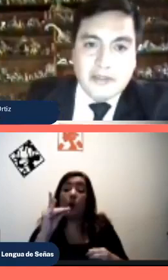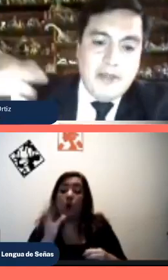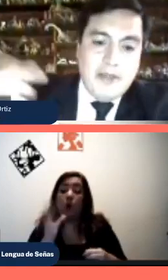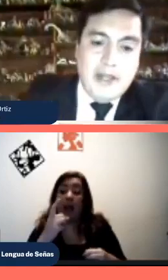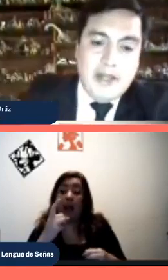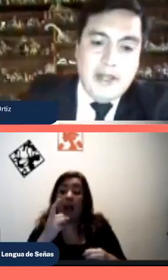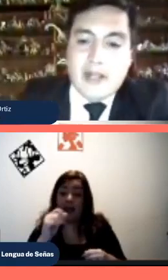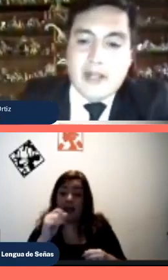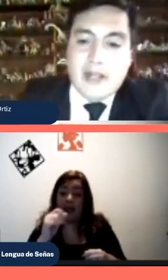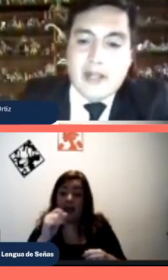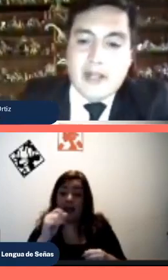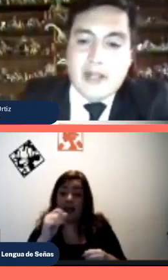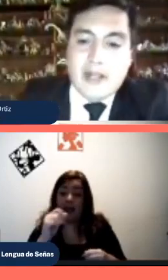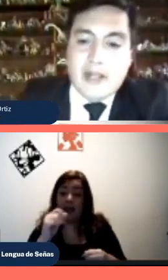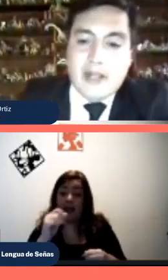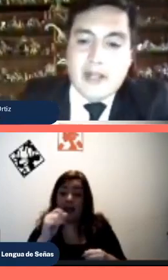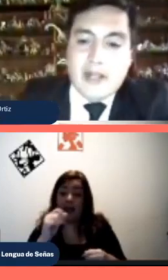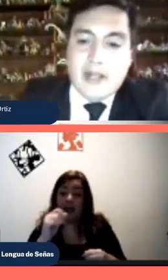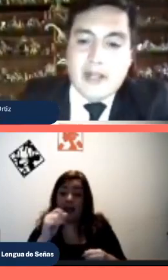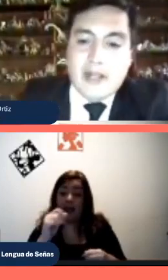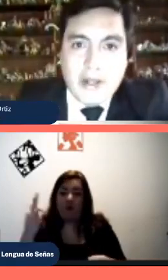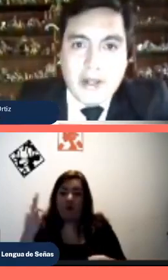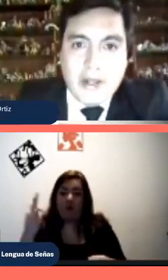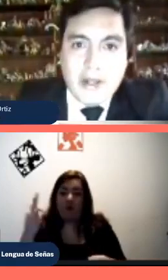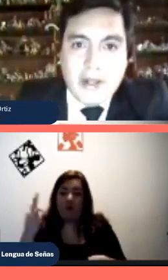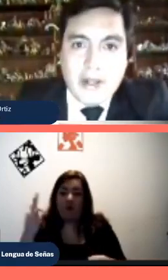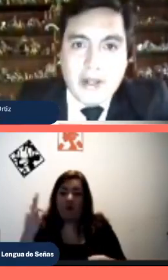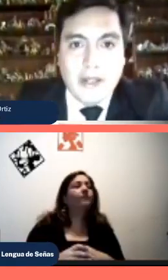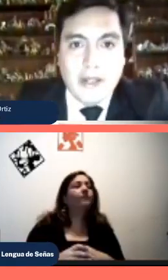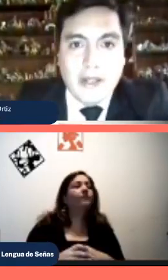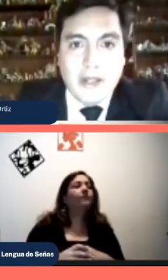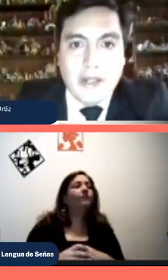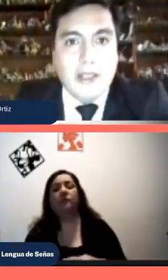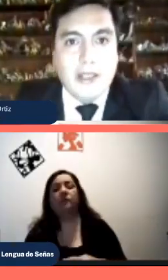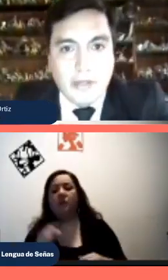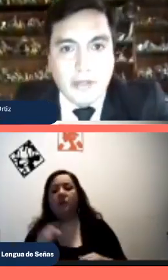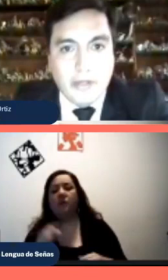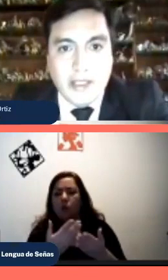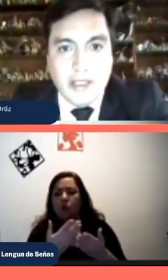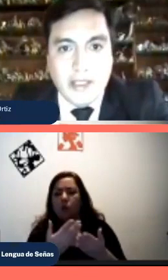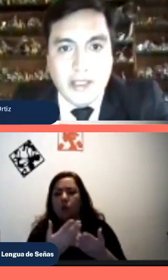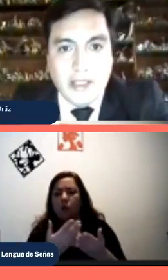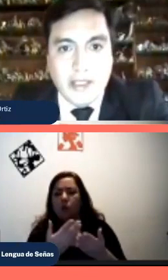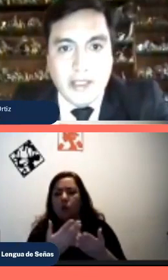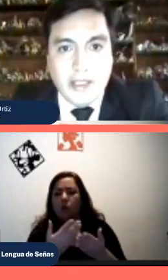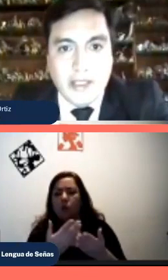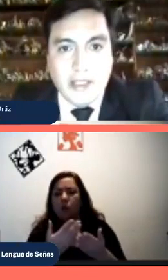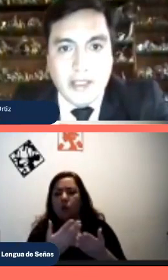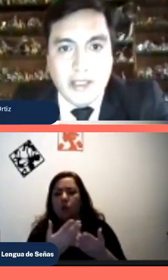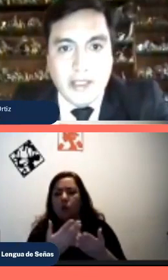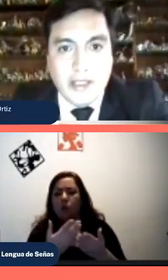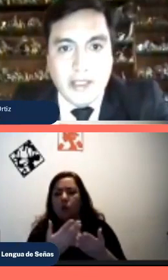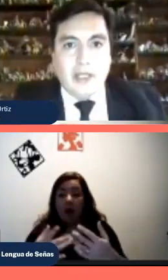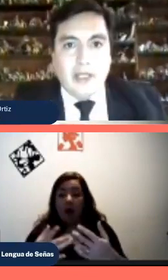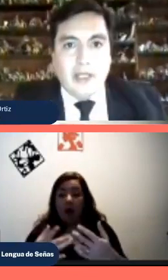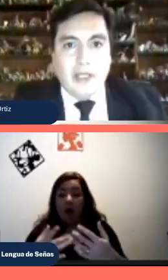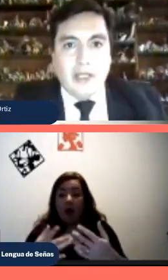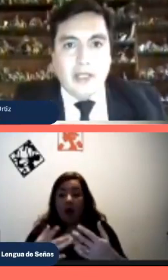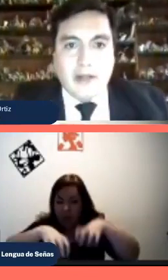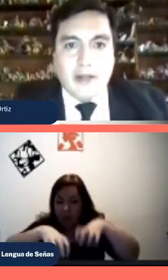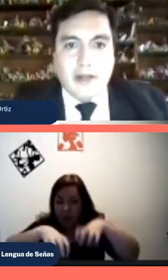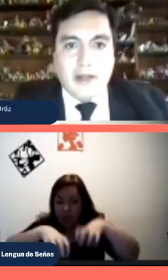fue el primero que realizó estudios de la flora, fauna y la geología de Chile. Y de hecho,